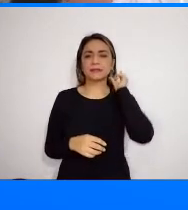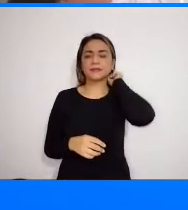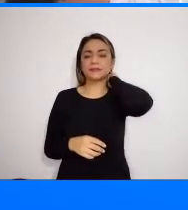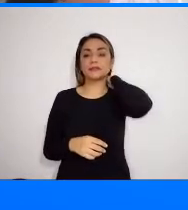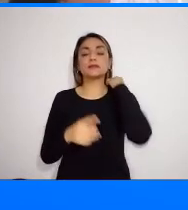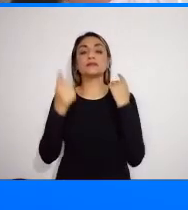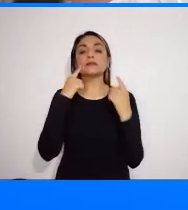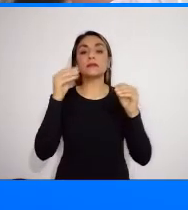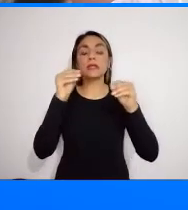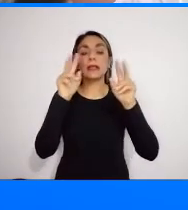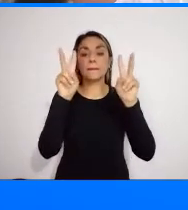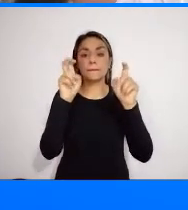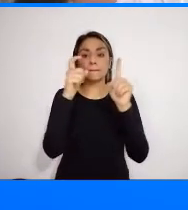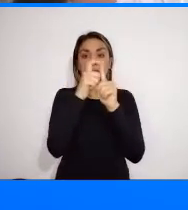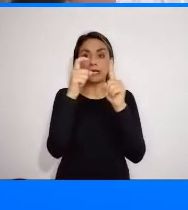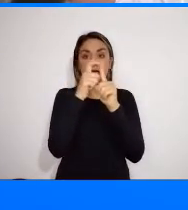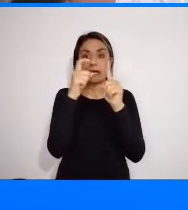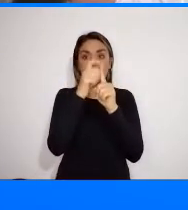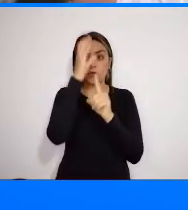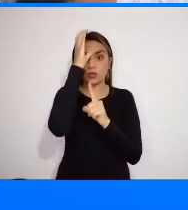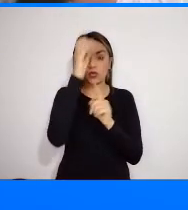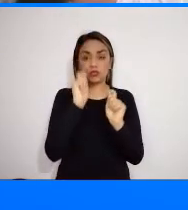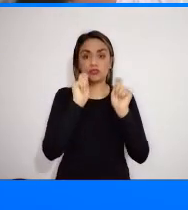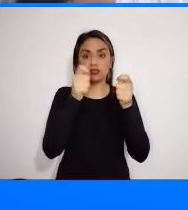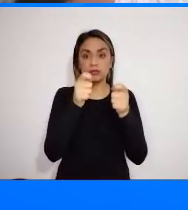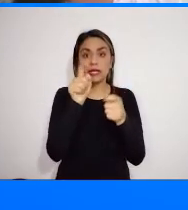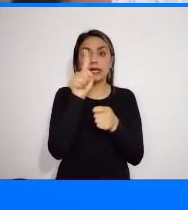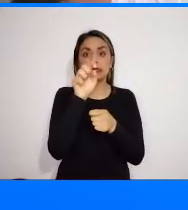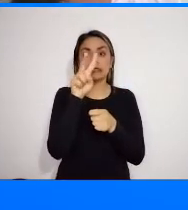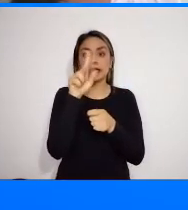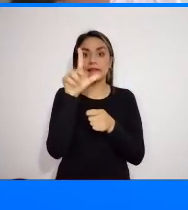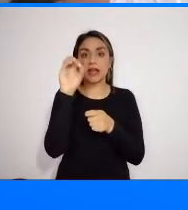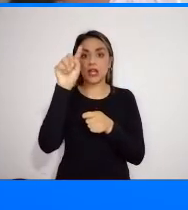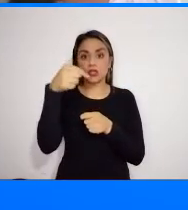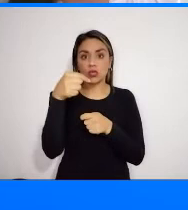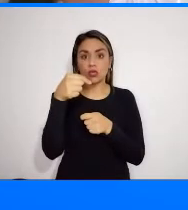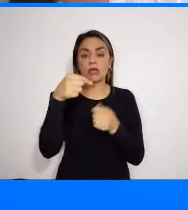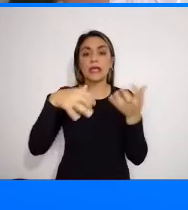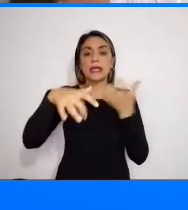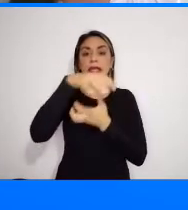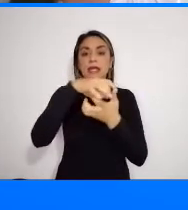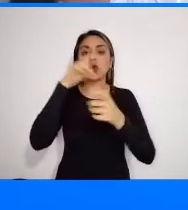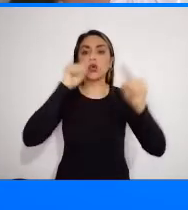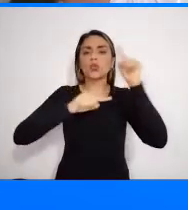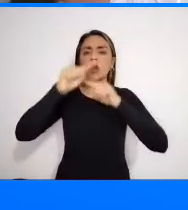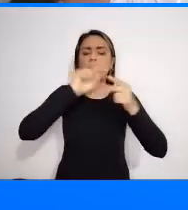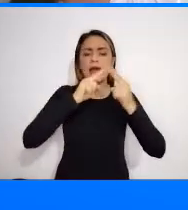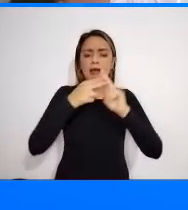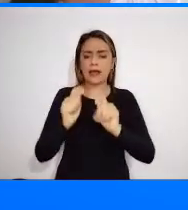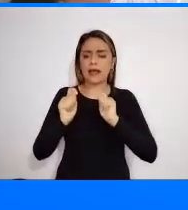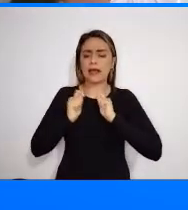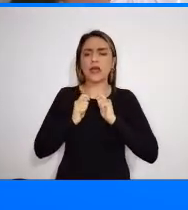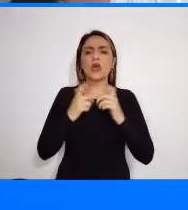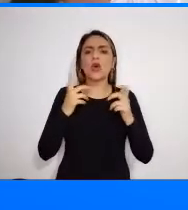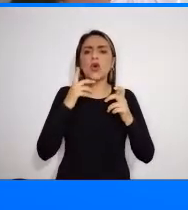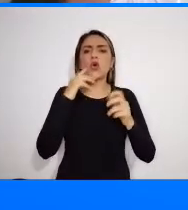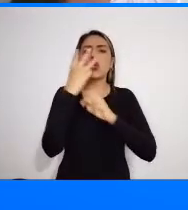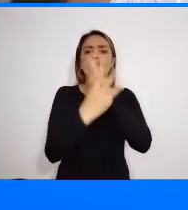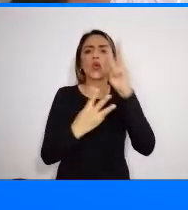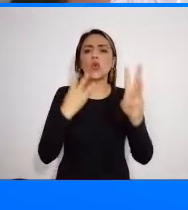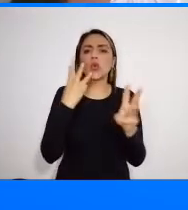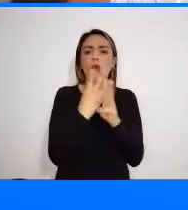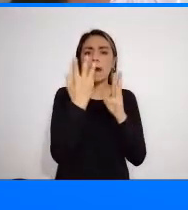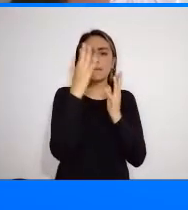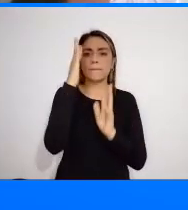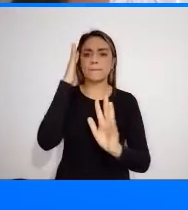el término que le dio Ceballos al ecoturismo lo asumió la Unión Mundial para la